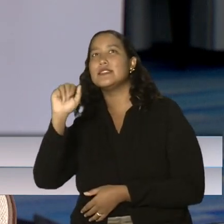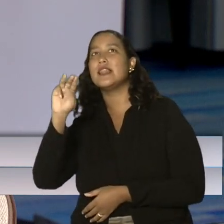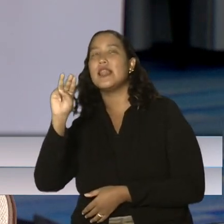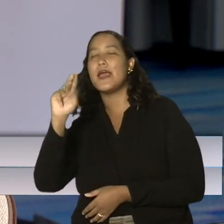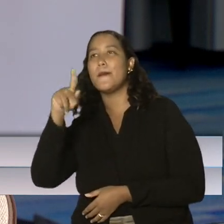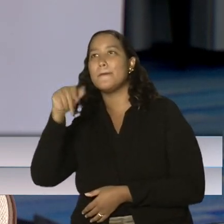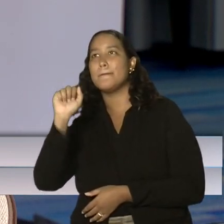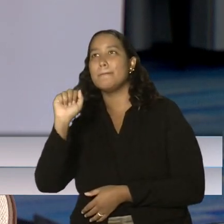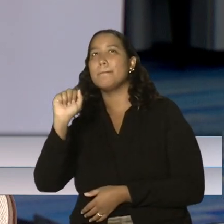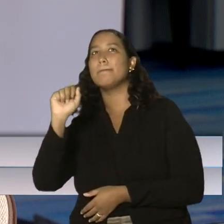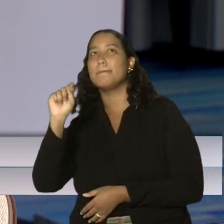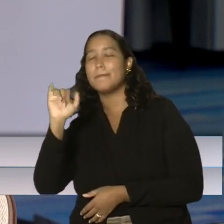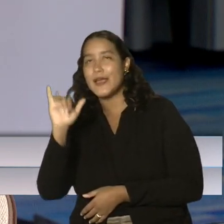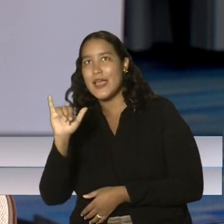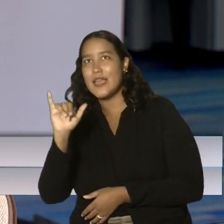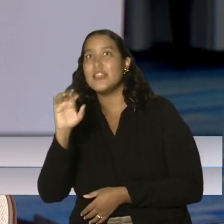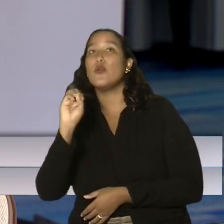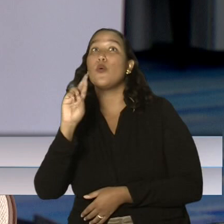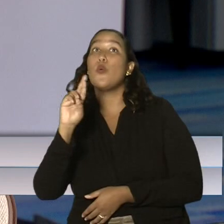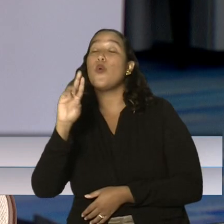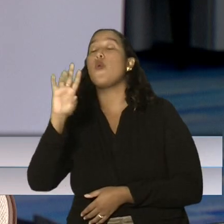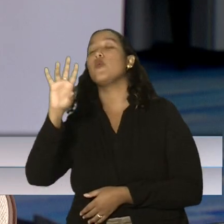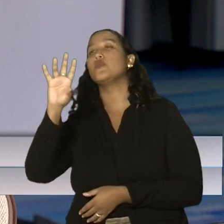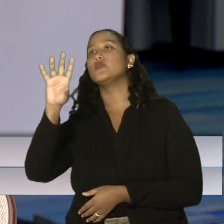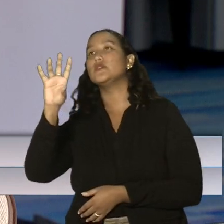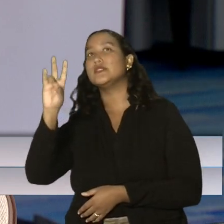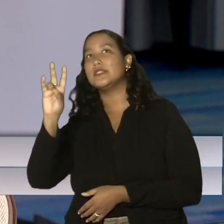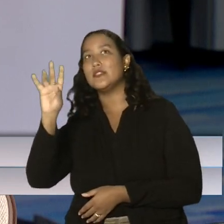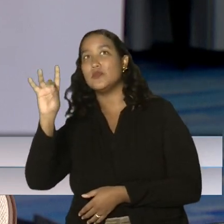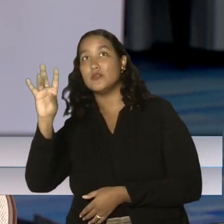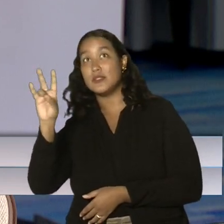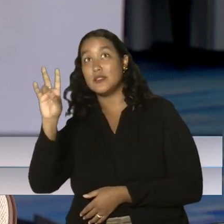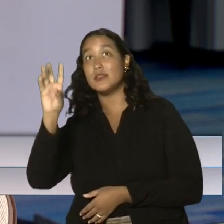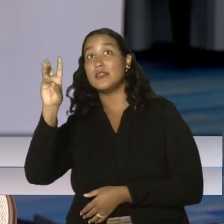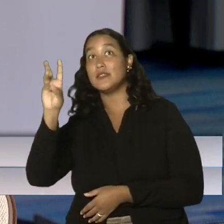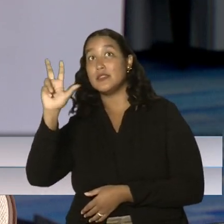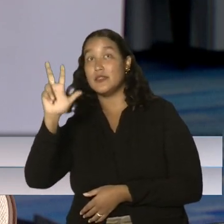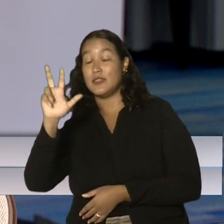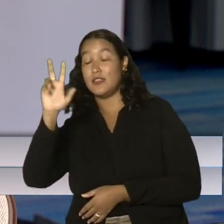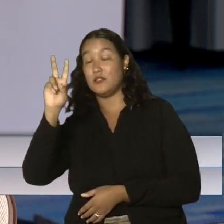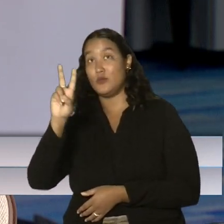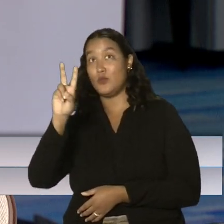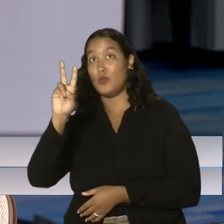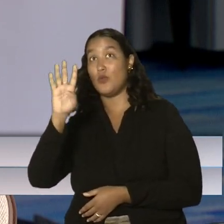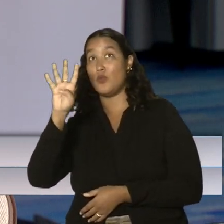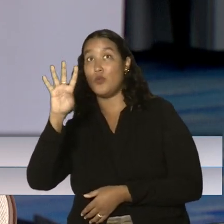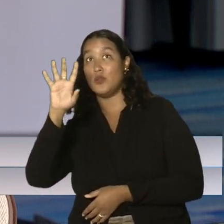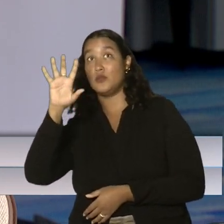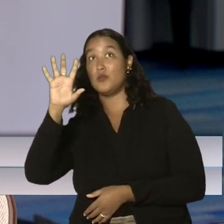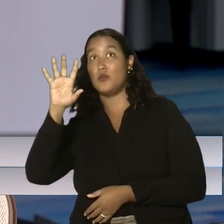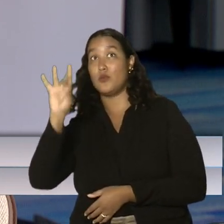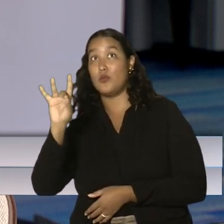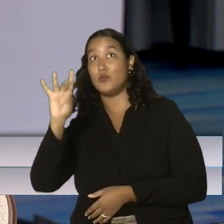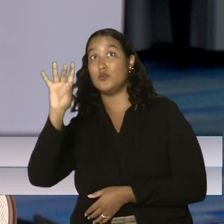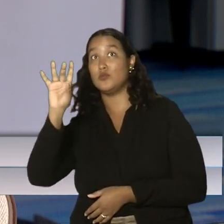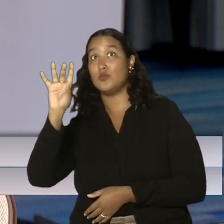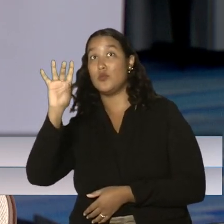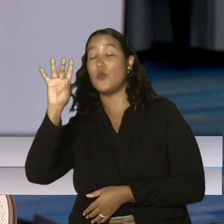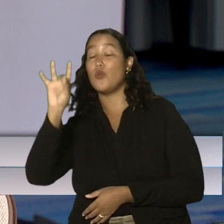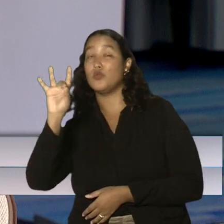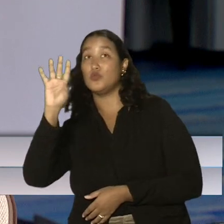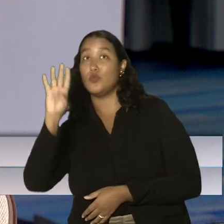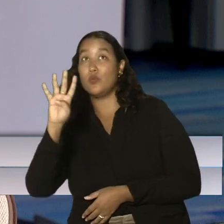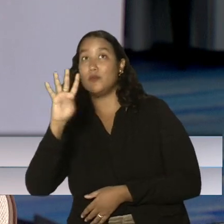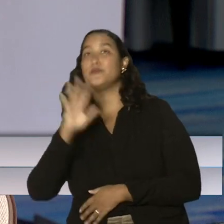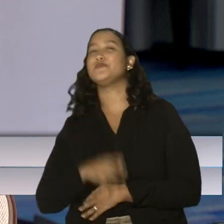teléfono 787 632 4824 eh ahí me pueden escribir o llamar y yo les oriento bien importante